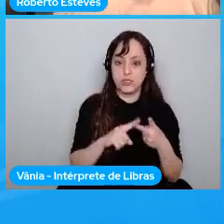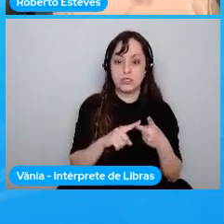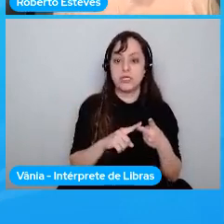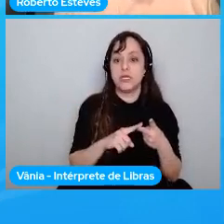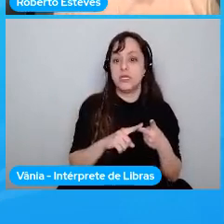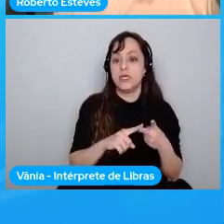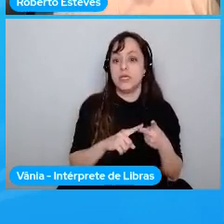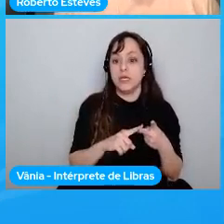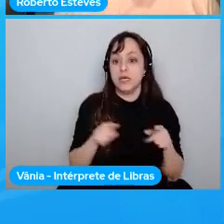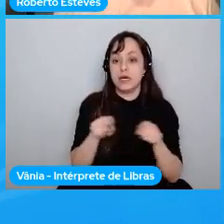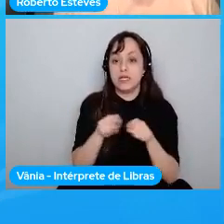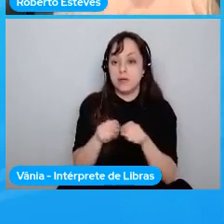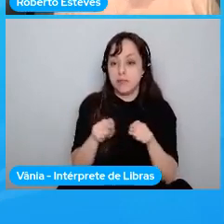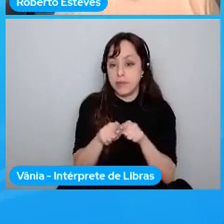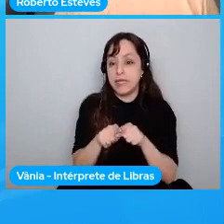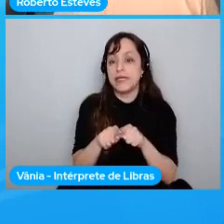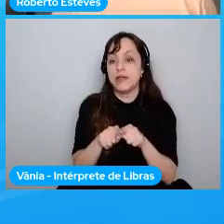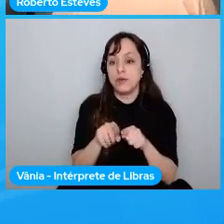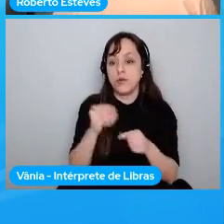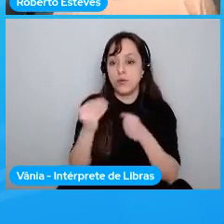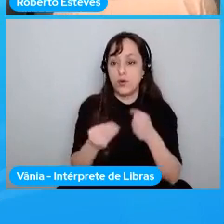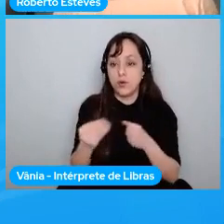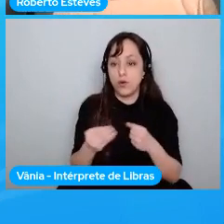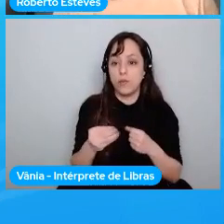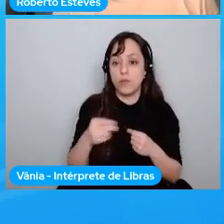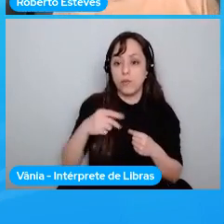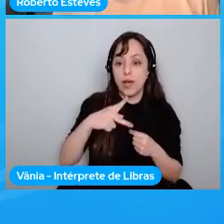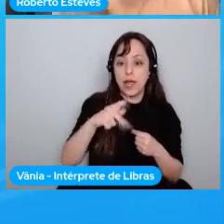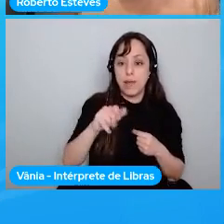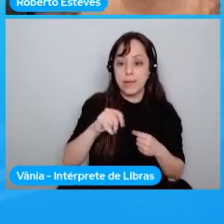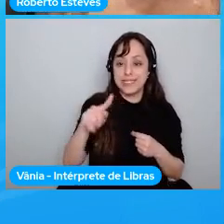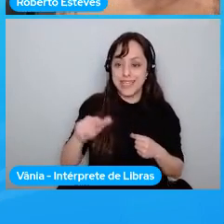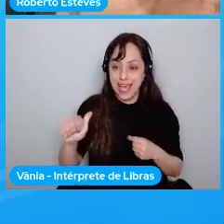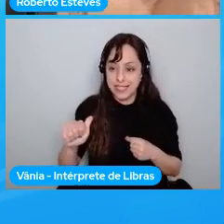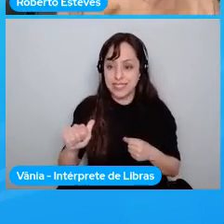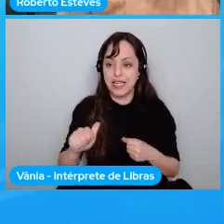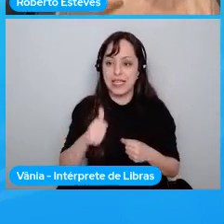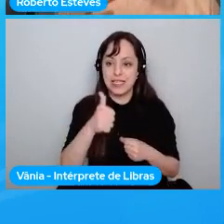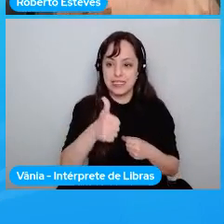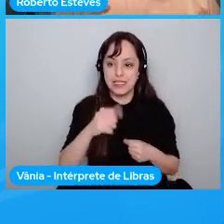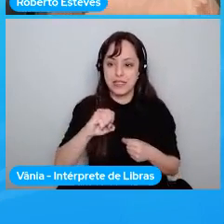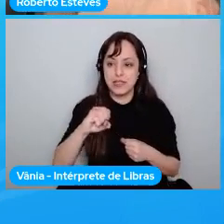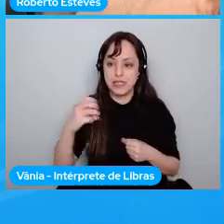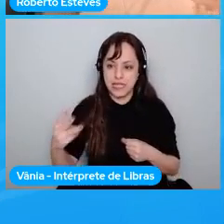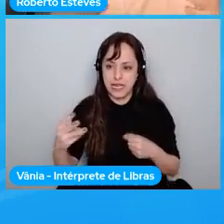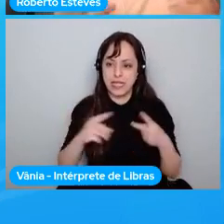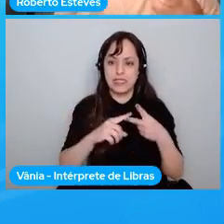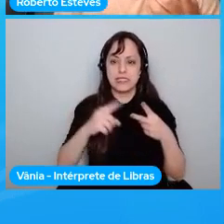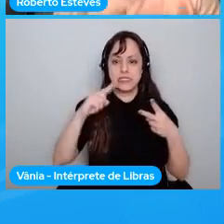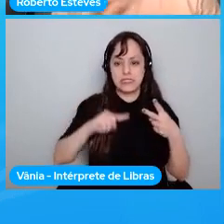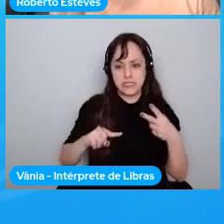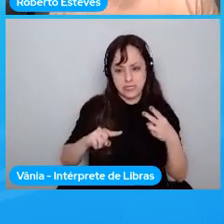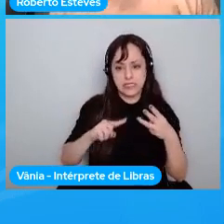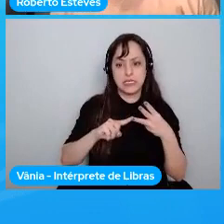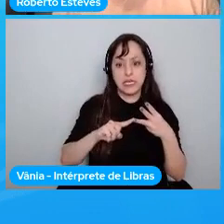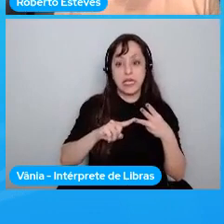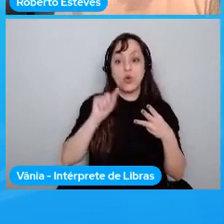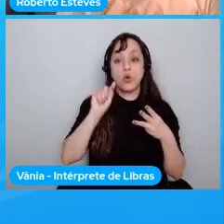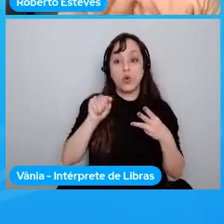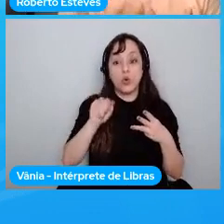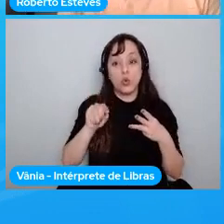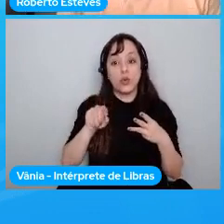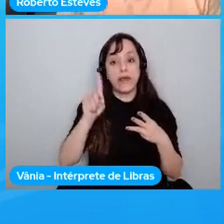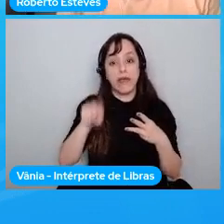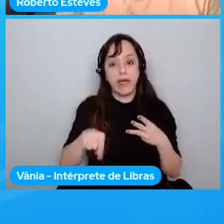Junta Parroquial 6 de Julio de Cuellaje tiene 77. ¿Qué me alerta esto? Que,